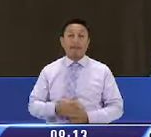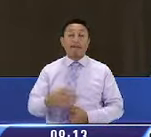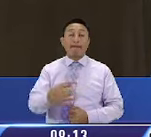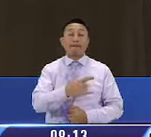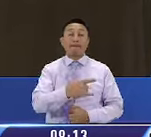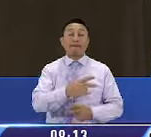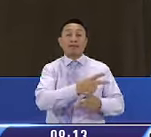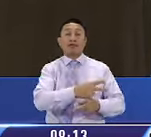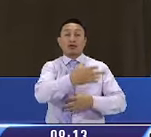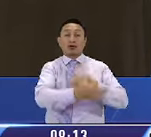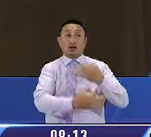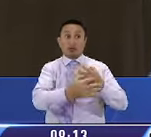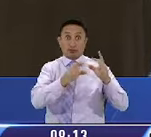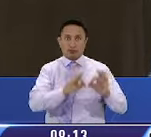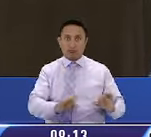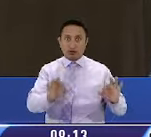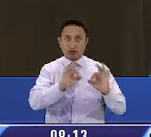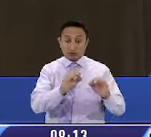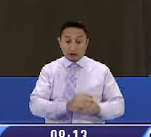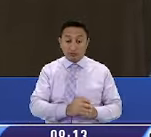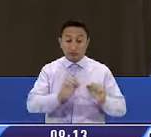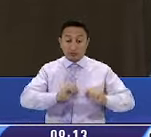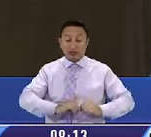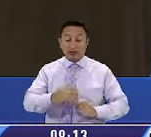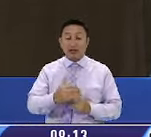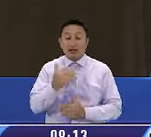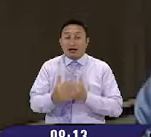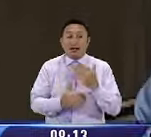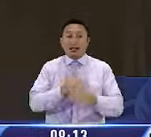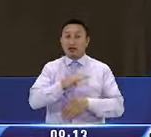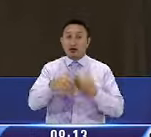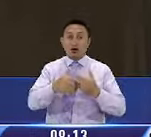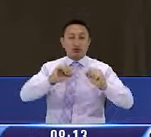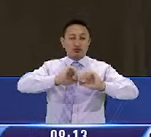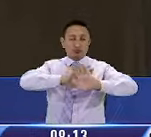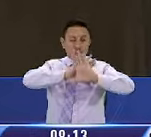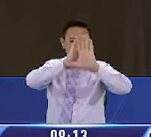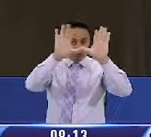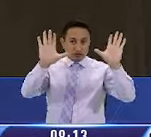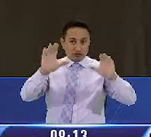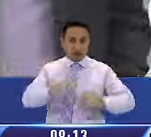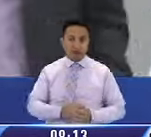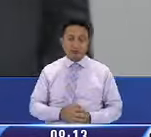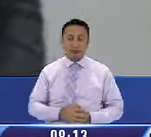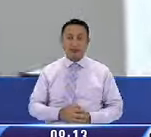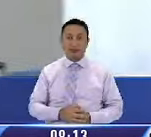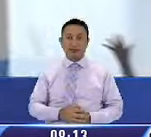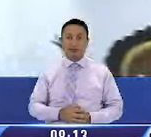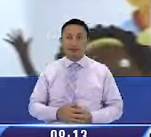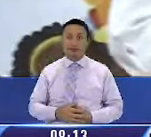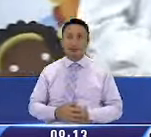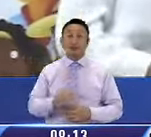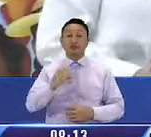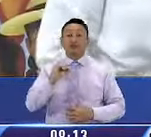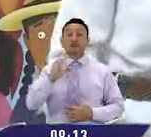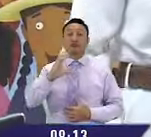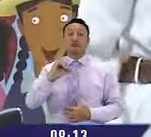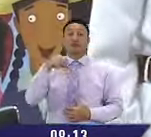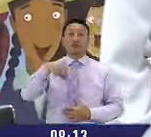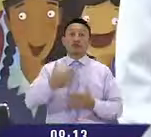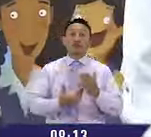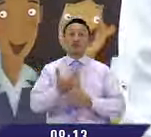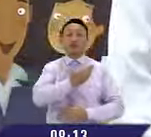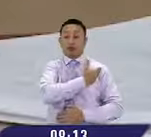la Judicatura es muy importante para la transparencia y la claridad que necesitamos todos los ecuatorianos. Para Ocaña, la nueva presidenta